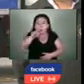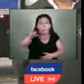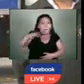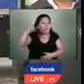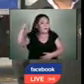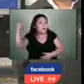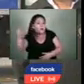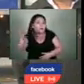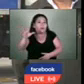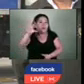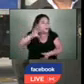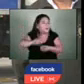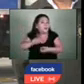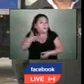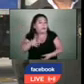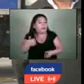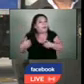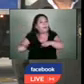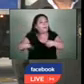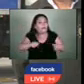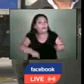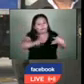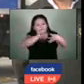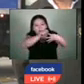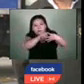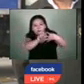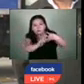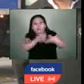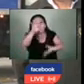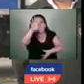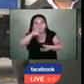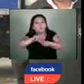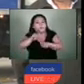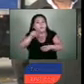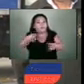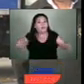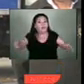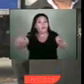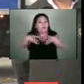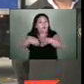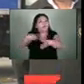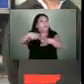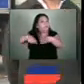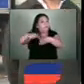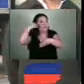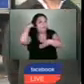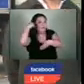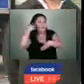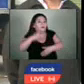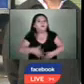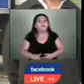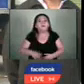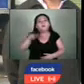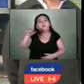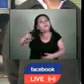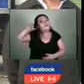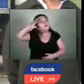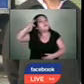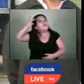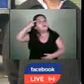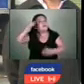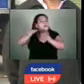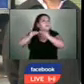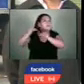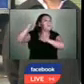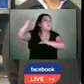1.300.000, un promedio. Depende de muchos factores, pero es muy importante el recalcar que sea un grupo poblacional importante, un grupo lo cual representa un incremento de